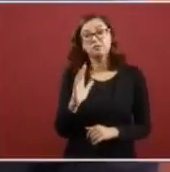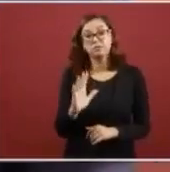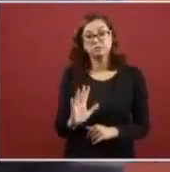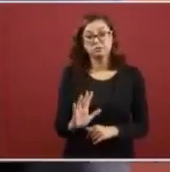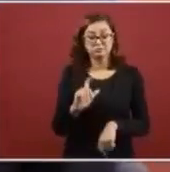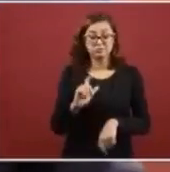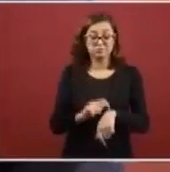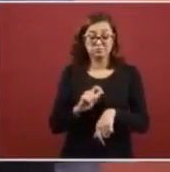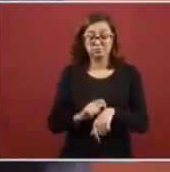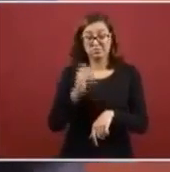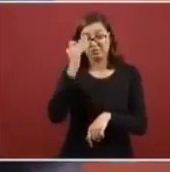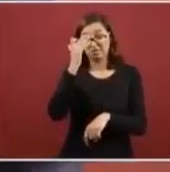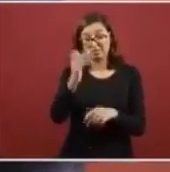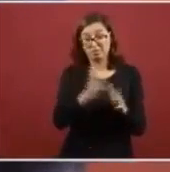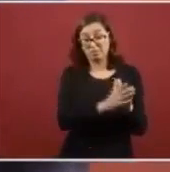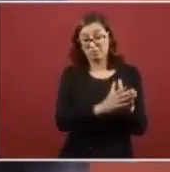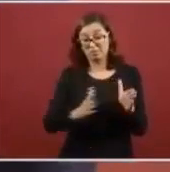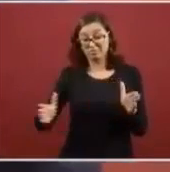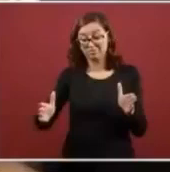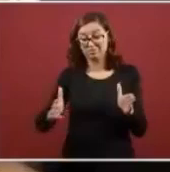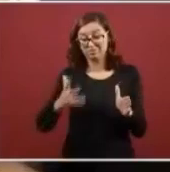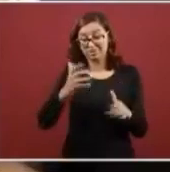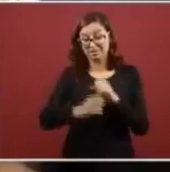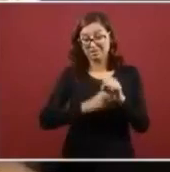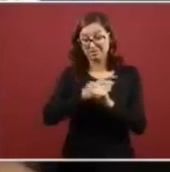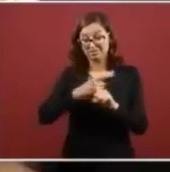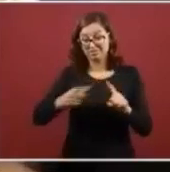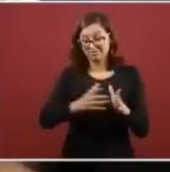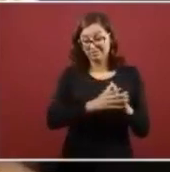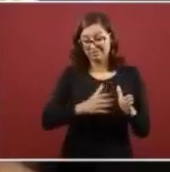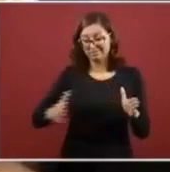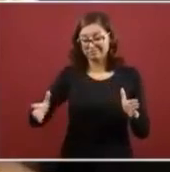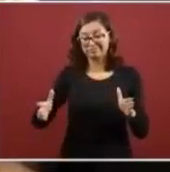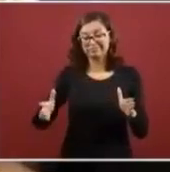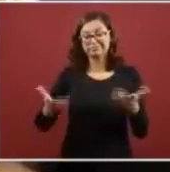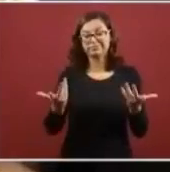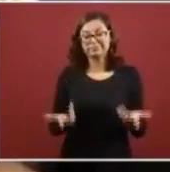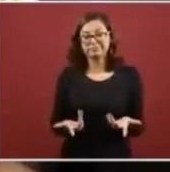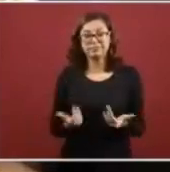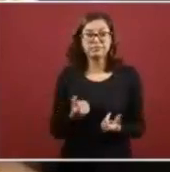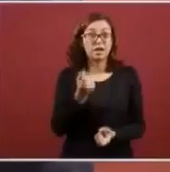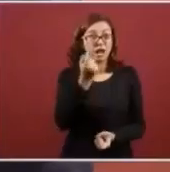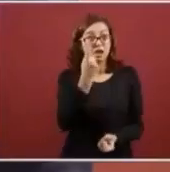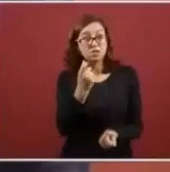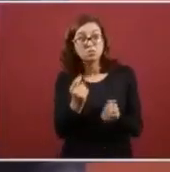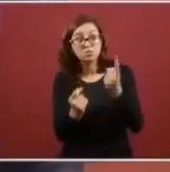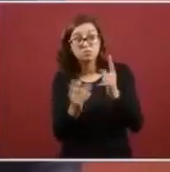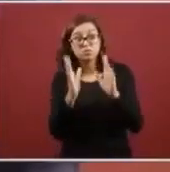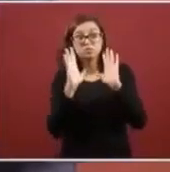el tiempo por los que se van a ir jubilando